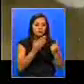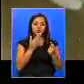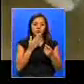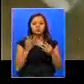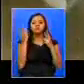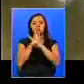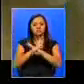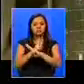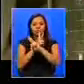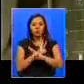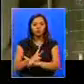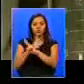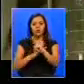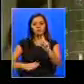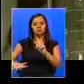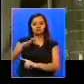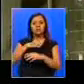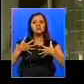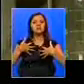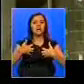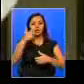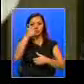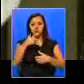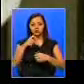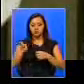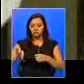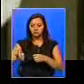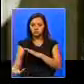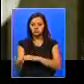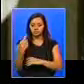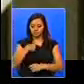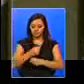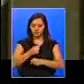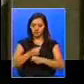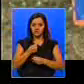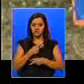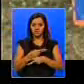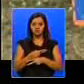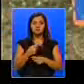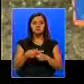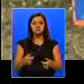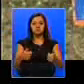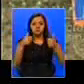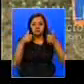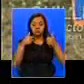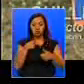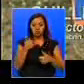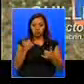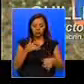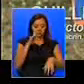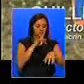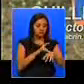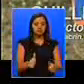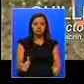protegiendo el medio ambiente y la salud de los agricultores. Oiga, dando éxito realmente estupendo, porque se ha